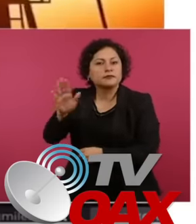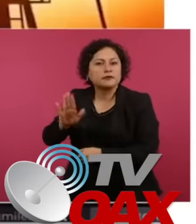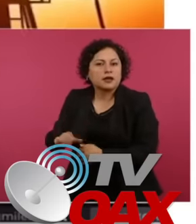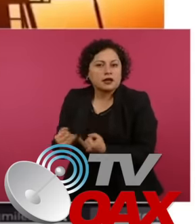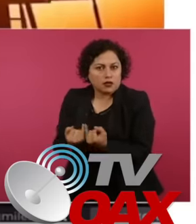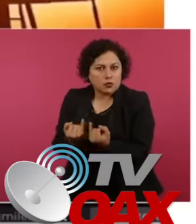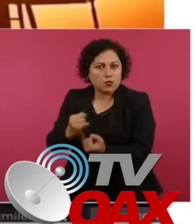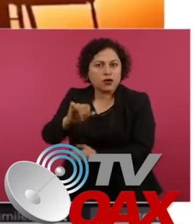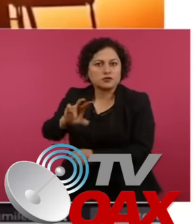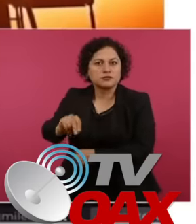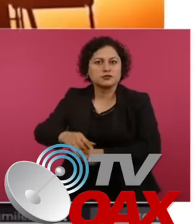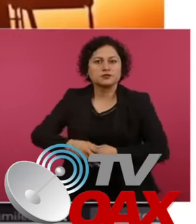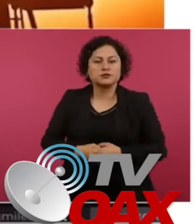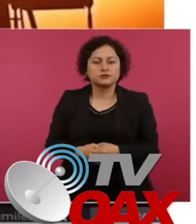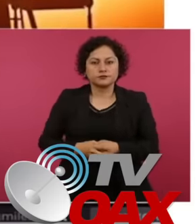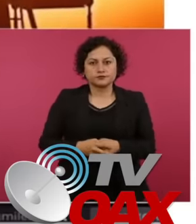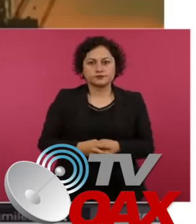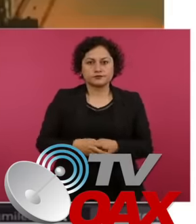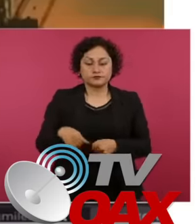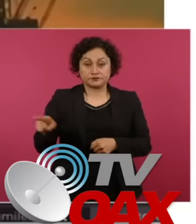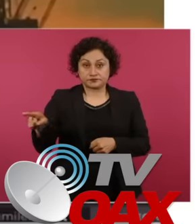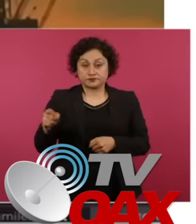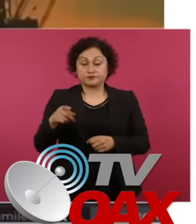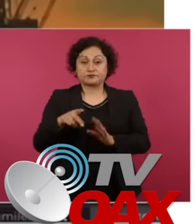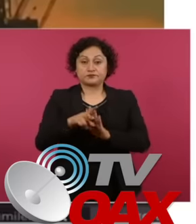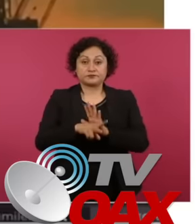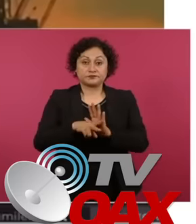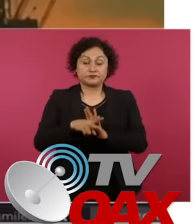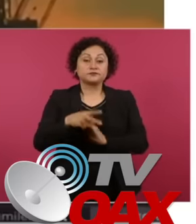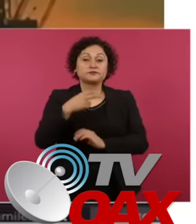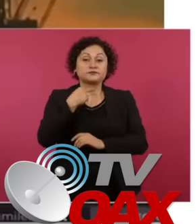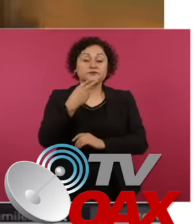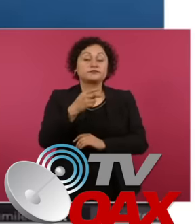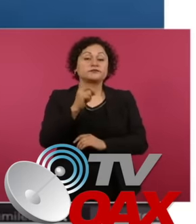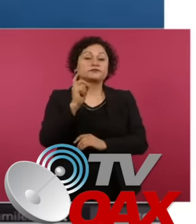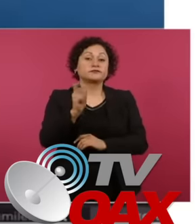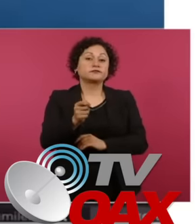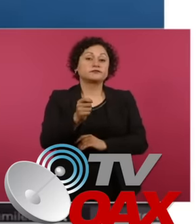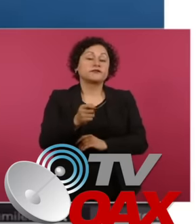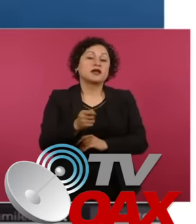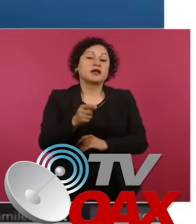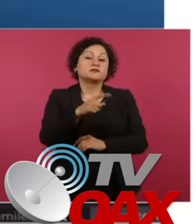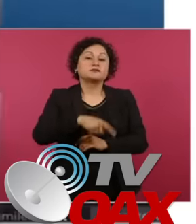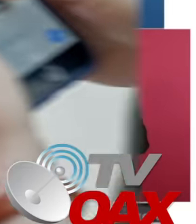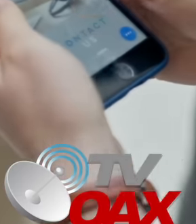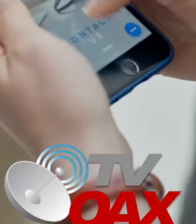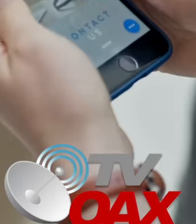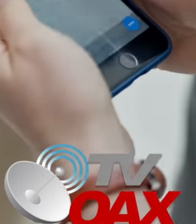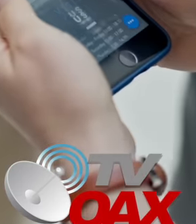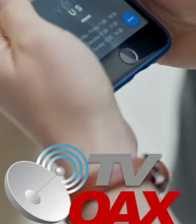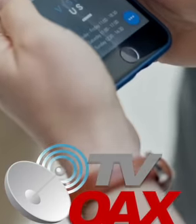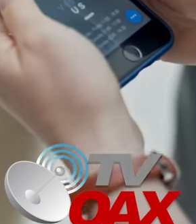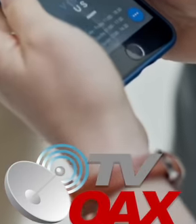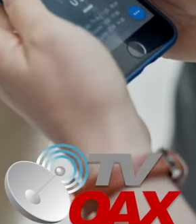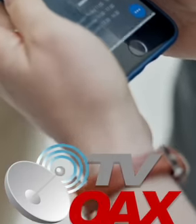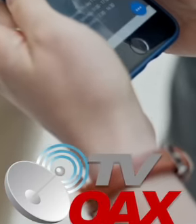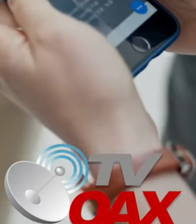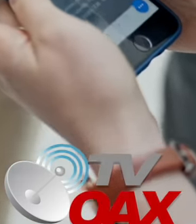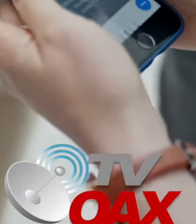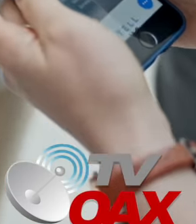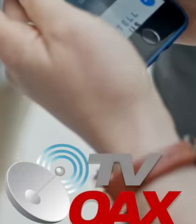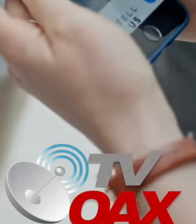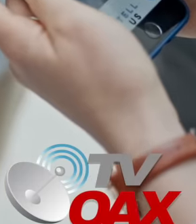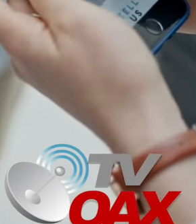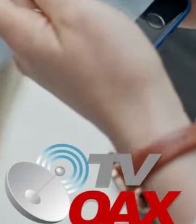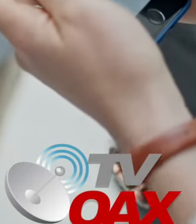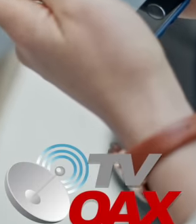sociales, porque los tiempos han cambiado y la gente debe aprender a discernir la información que se les